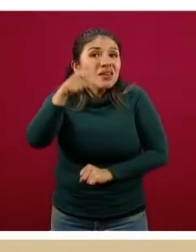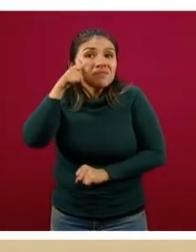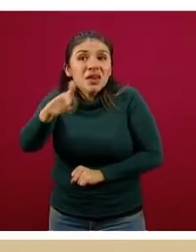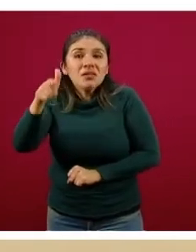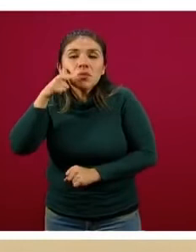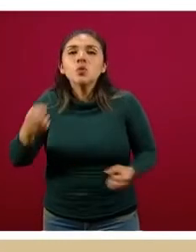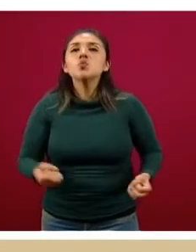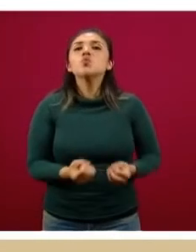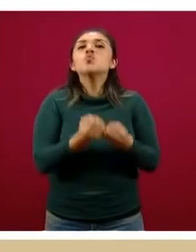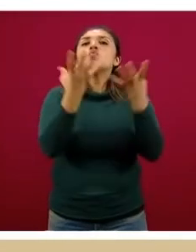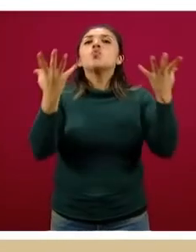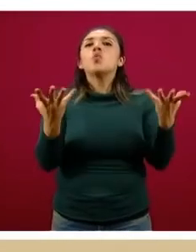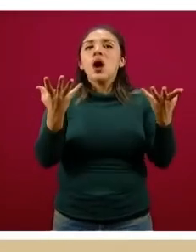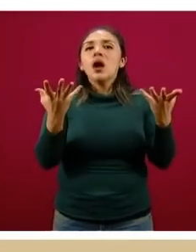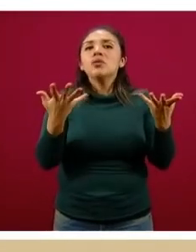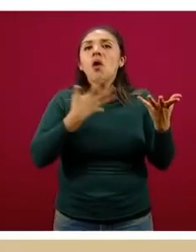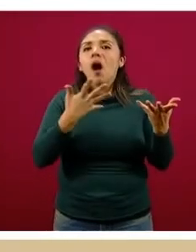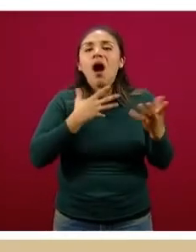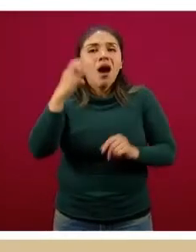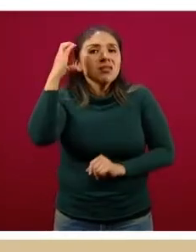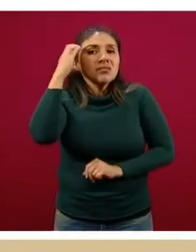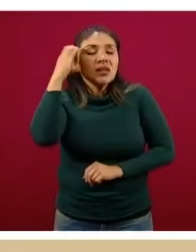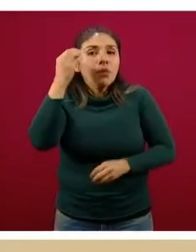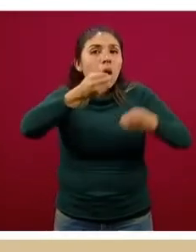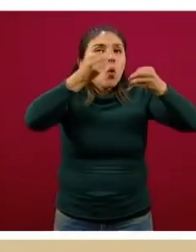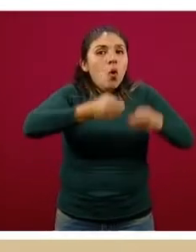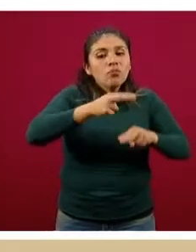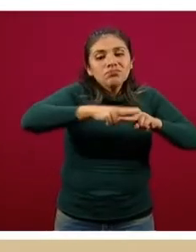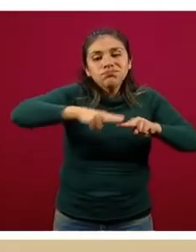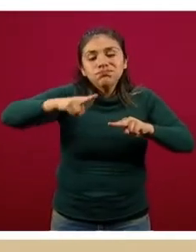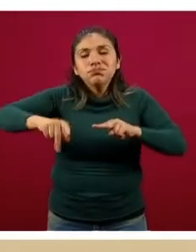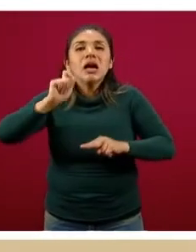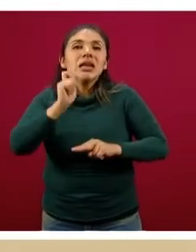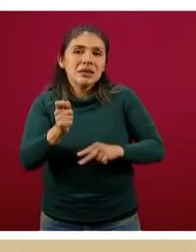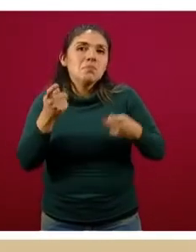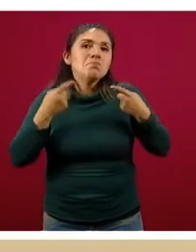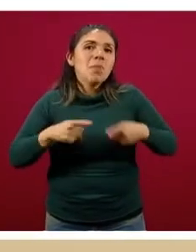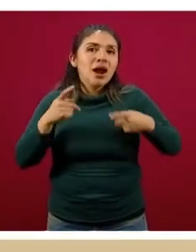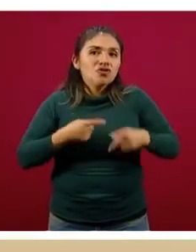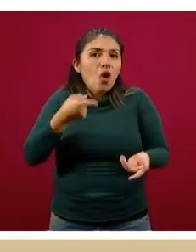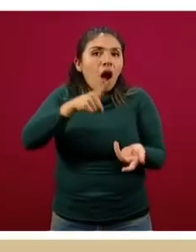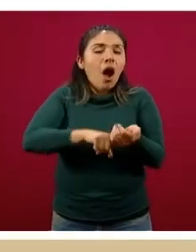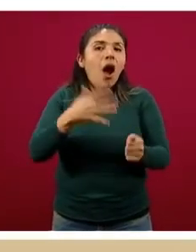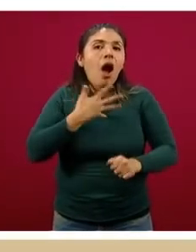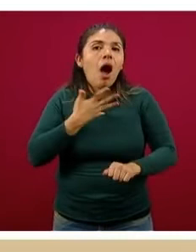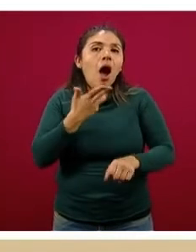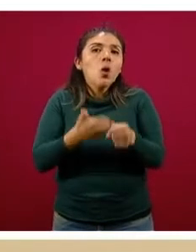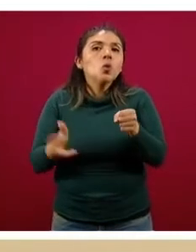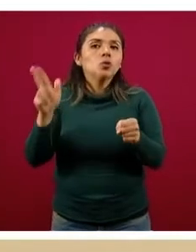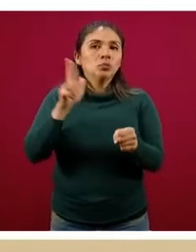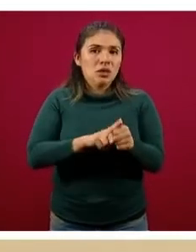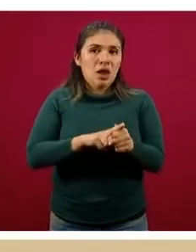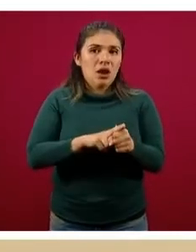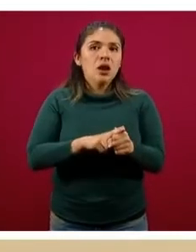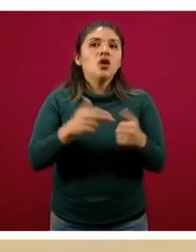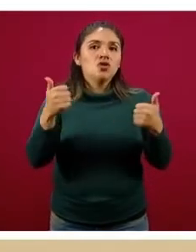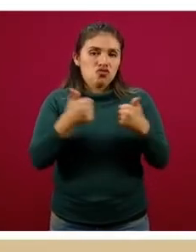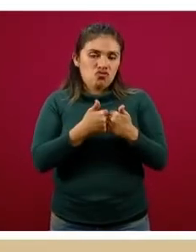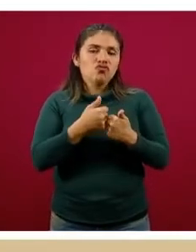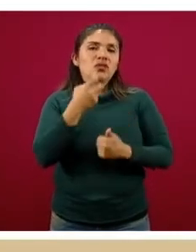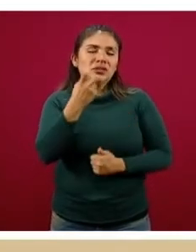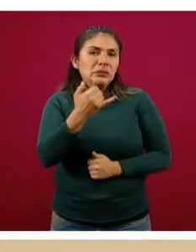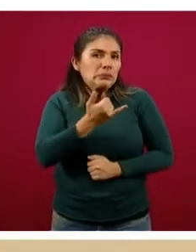en la cantidad de camas que representan a personas que están siendo hospitalizadas con IRAG, o sea,